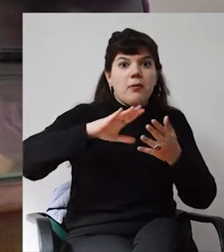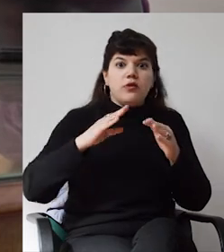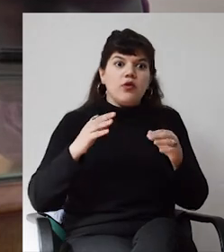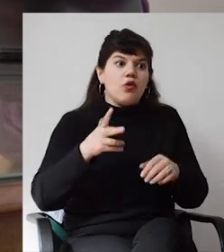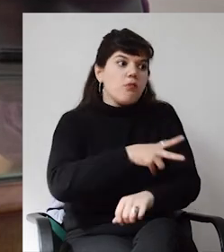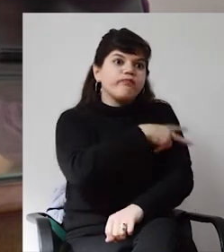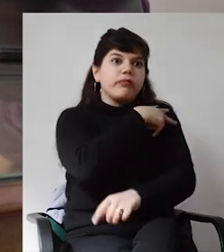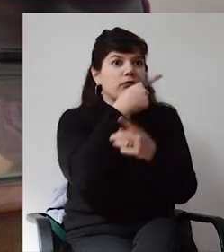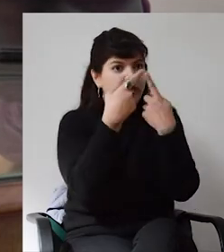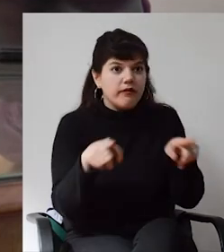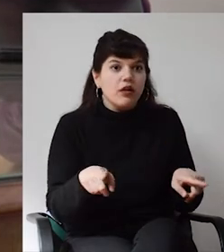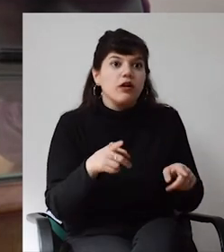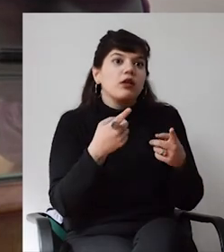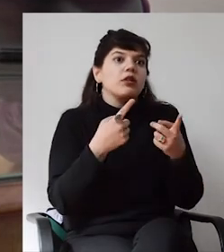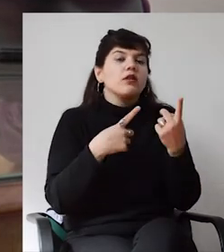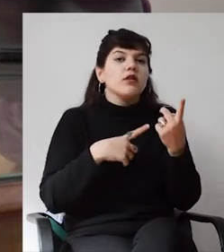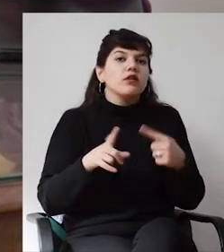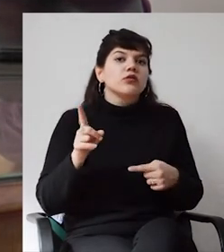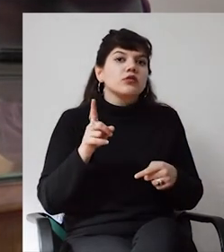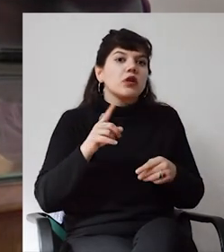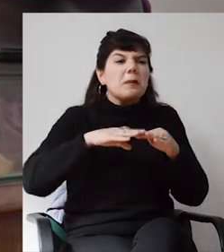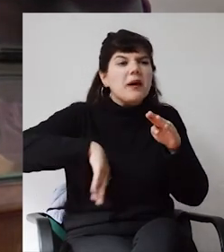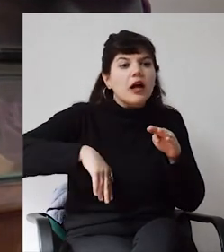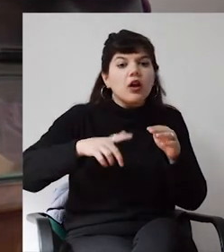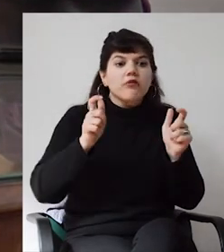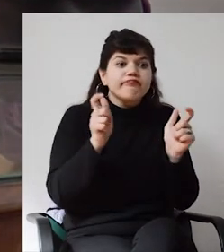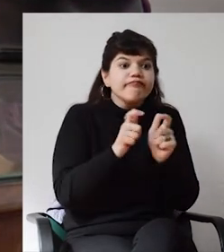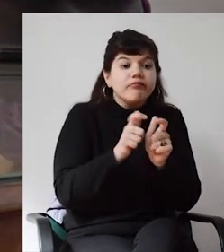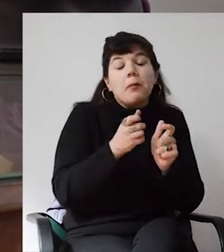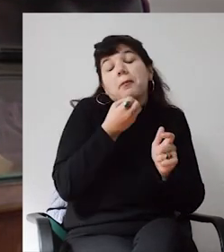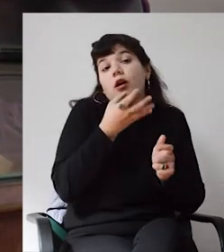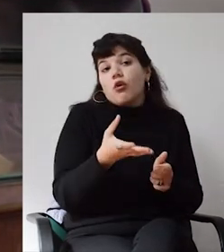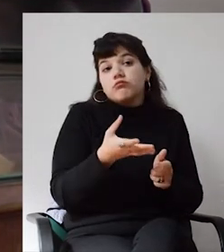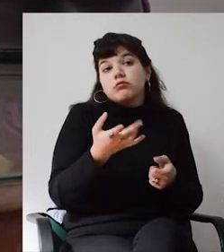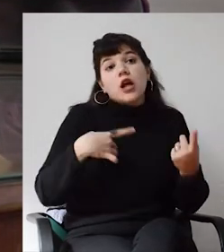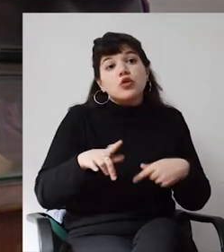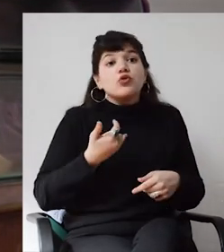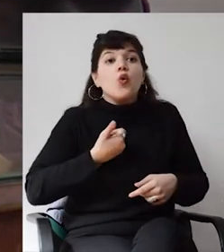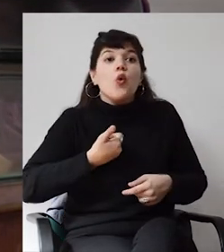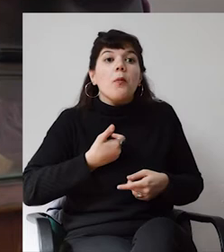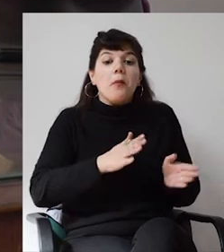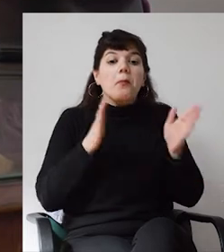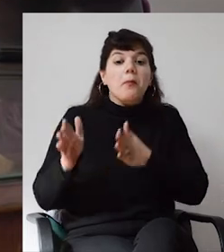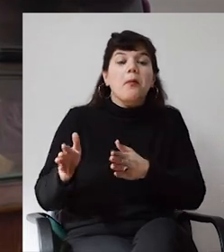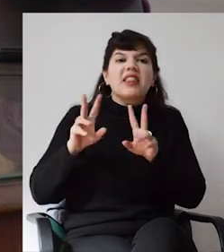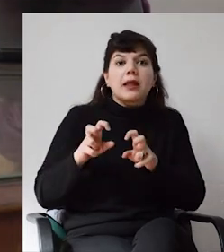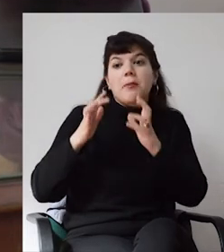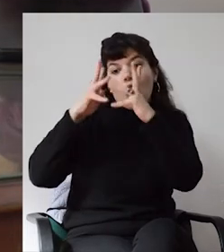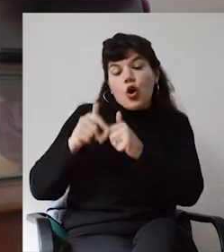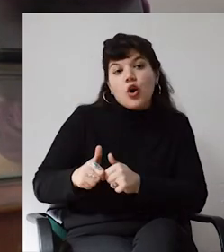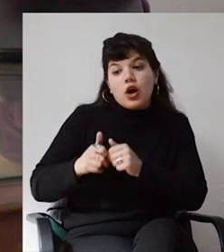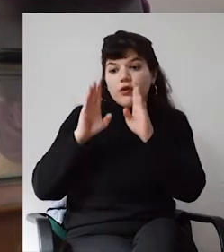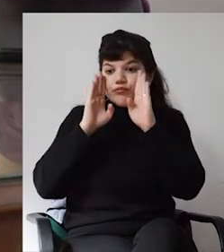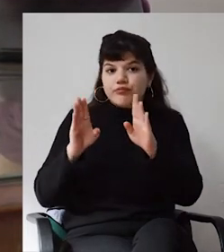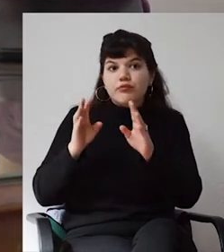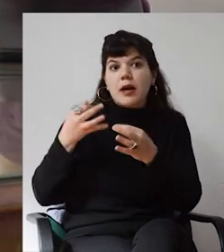ámbitos jerárquicos distintos, pero con menor distancia posible, mejor. Y luego, ¿cómo deberían dialogar las